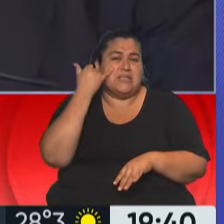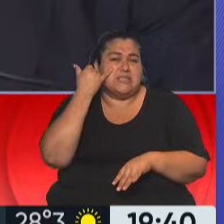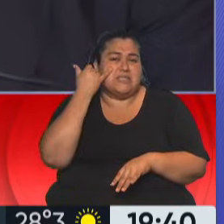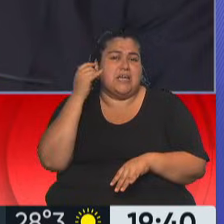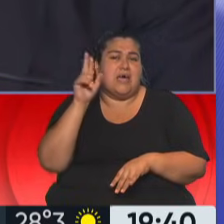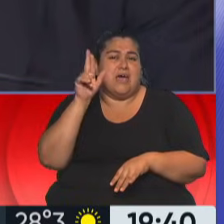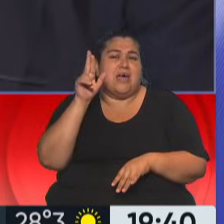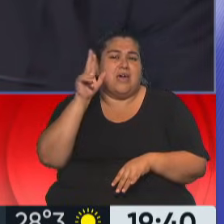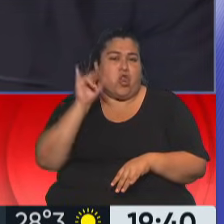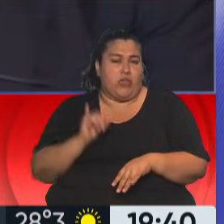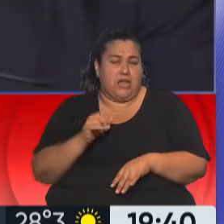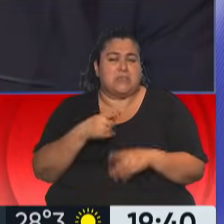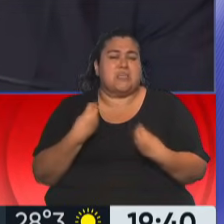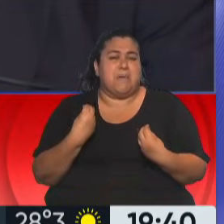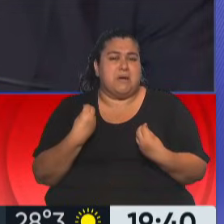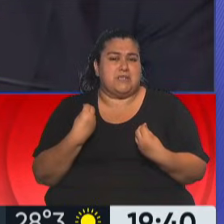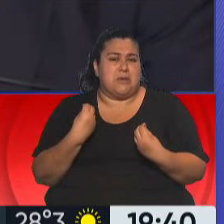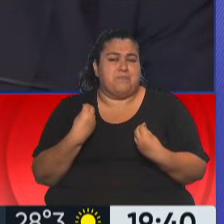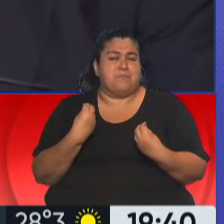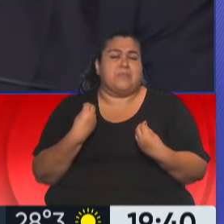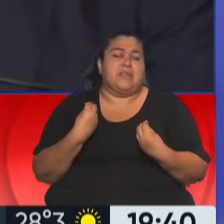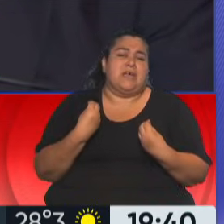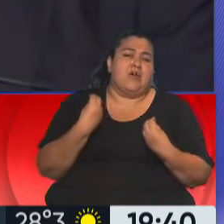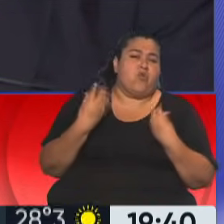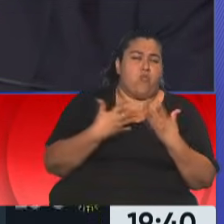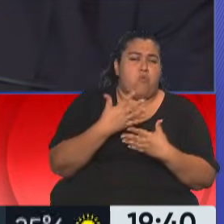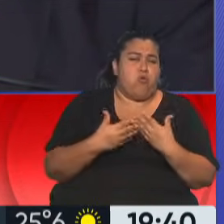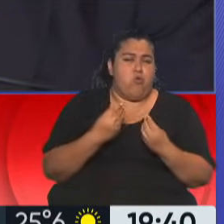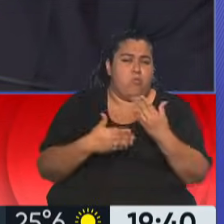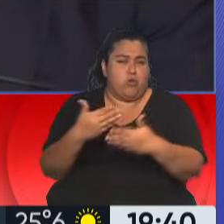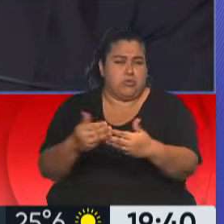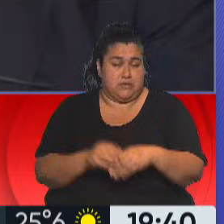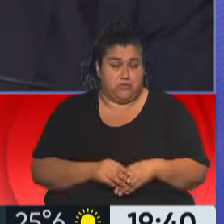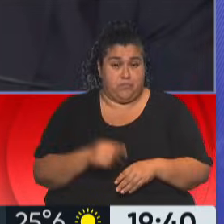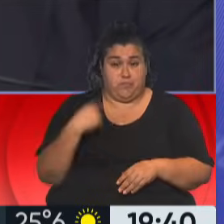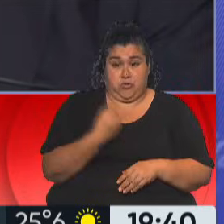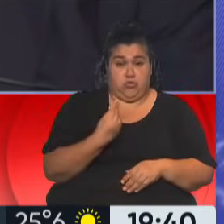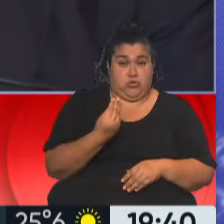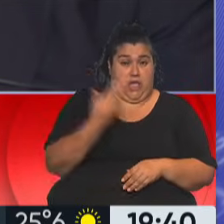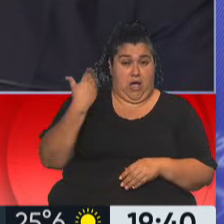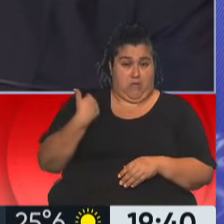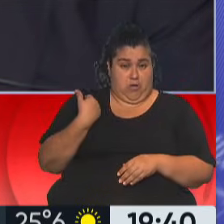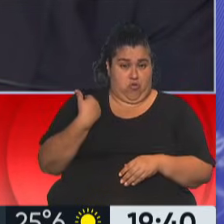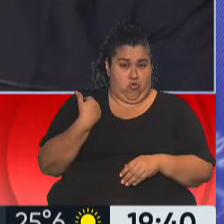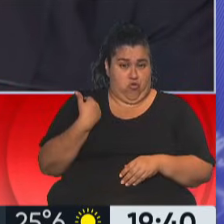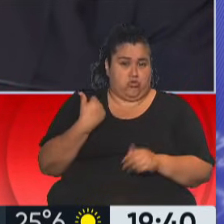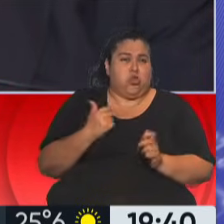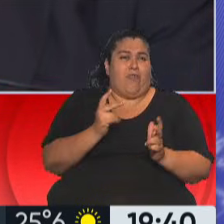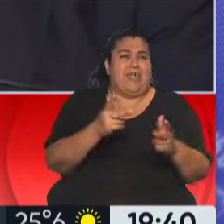Sí, yo creo que sí. ¿Y por qué dije guerra civil? Porque el sábado cuando nos despertamos con esto bueno, nosotros sabemos que hay Fuerzas